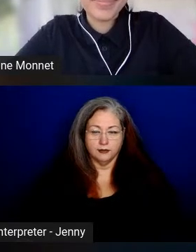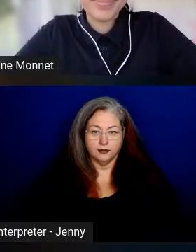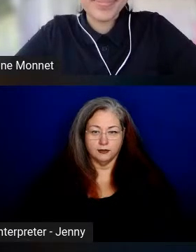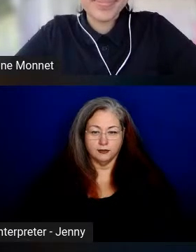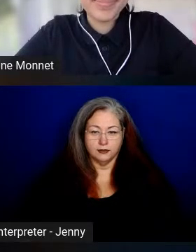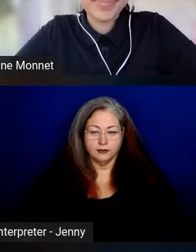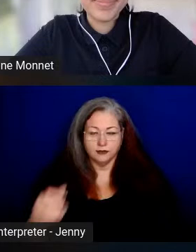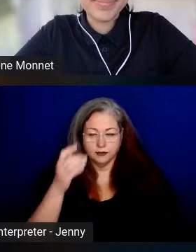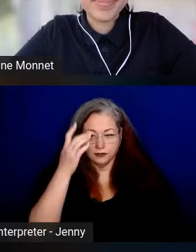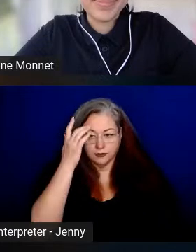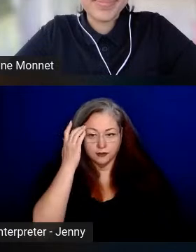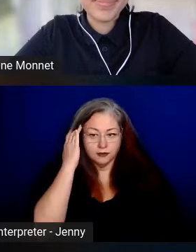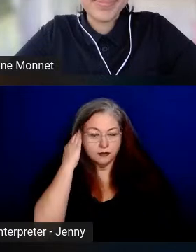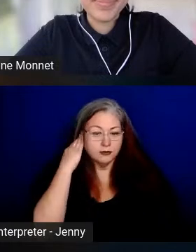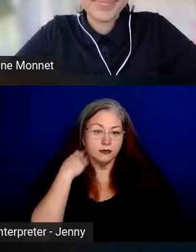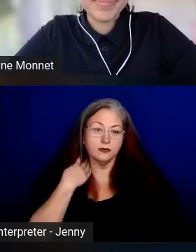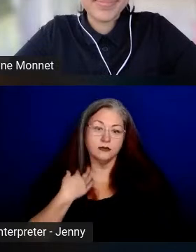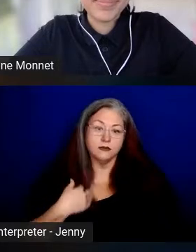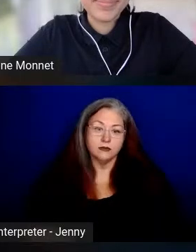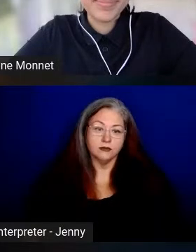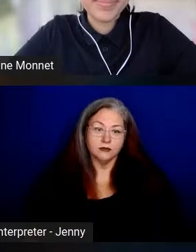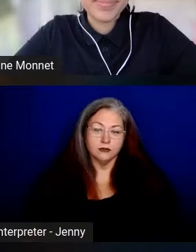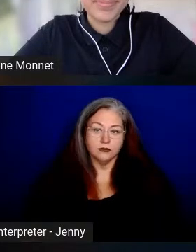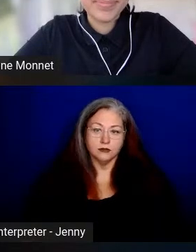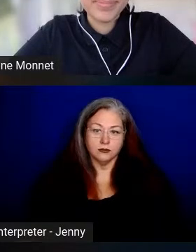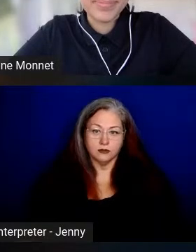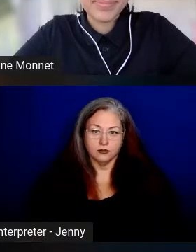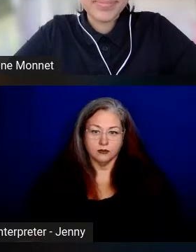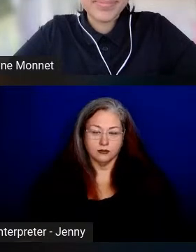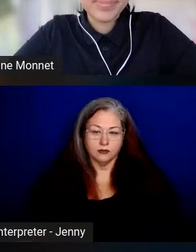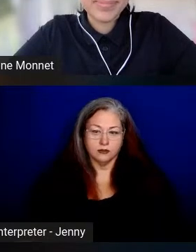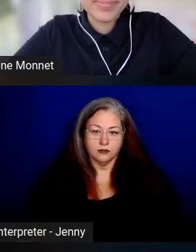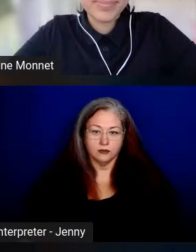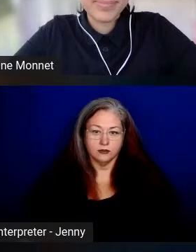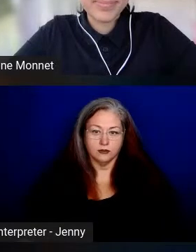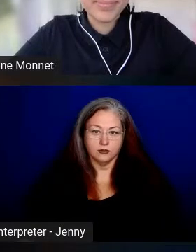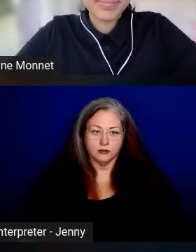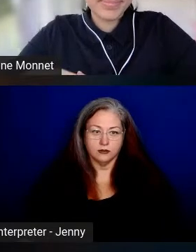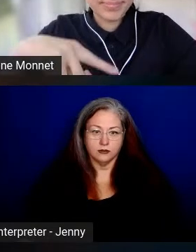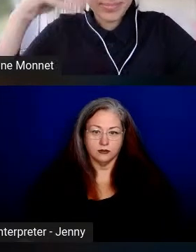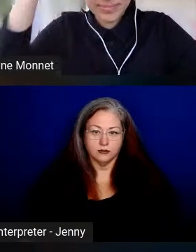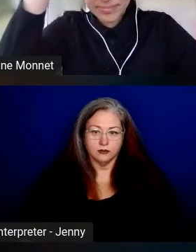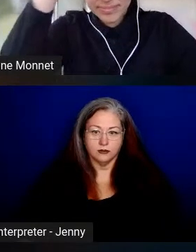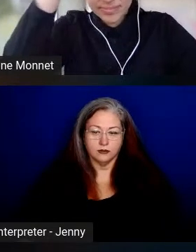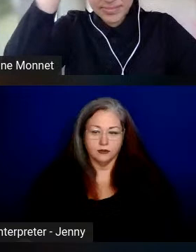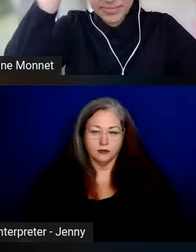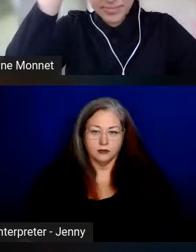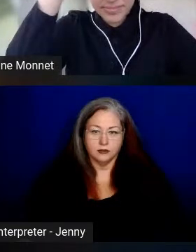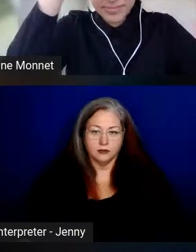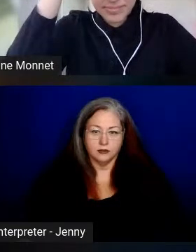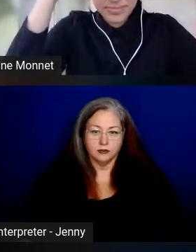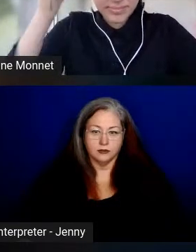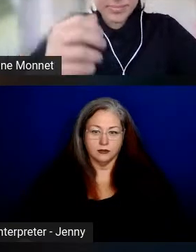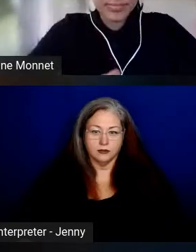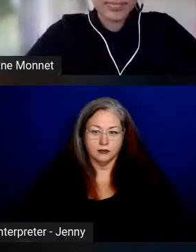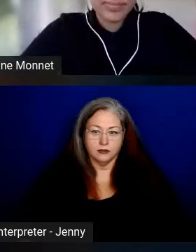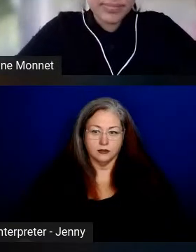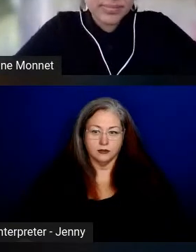una muy buena experiencia también de que ellos pudieran ser parte de la grabación.